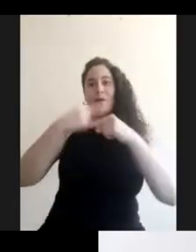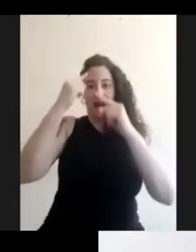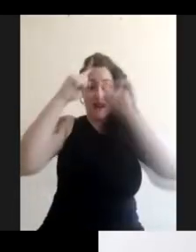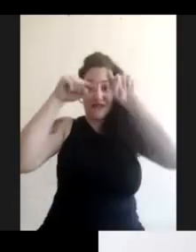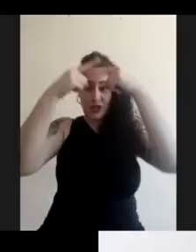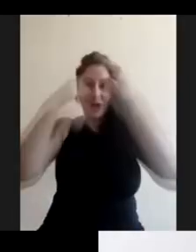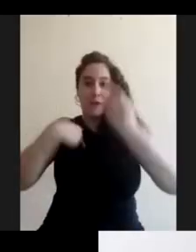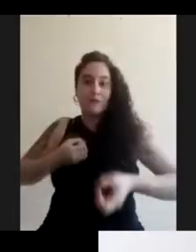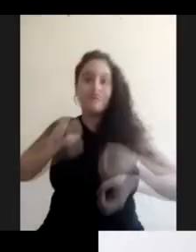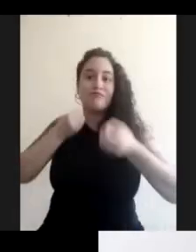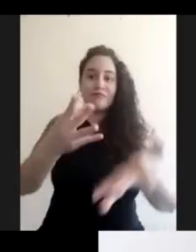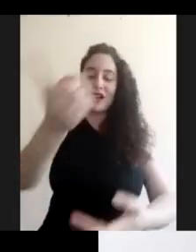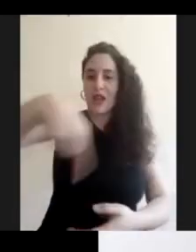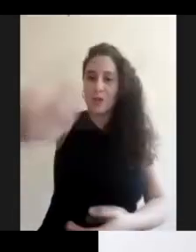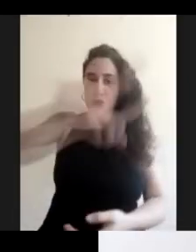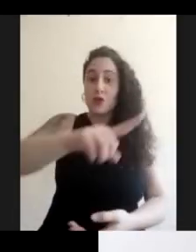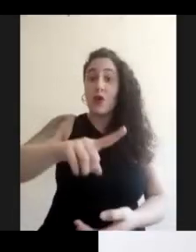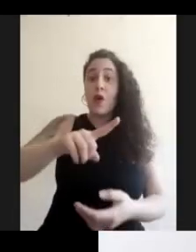que sinceramente al final